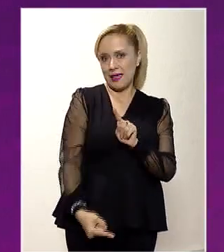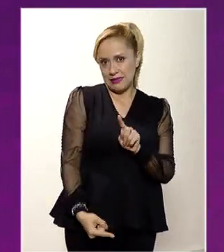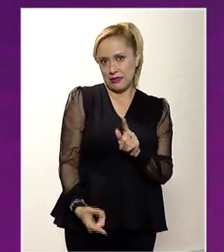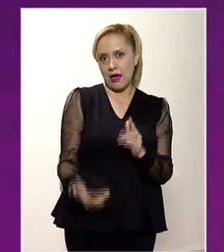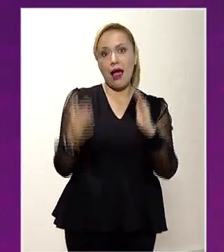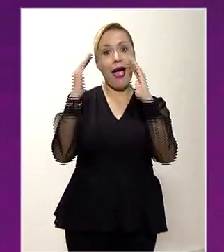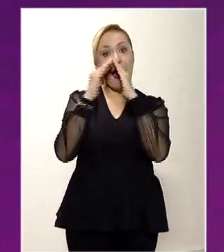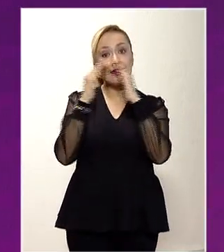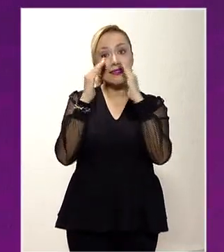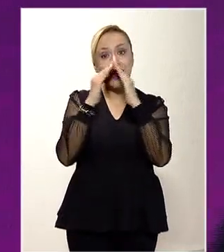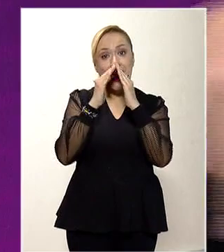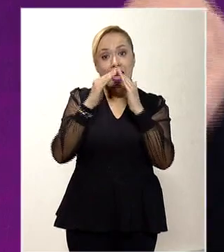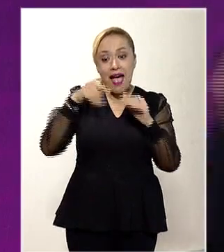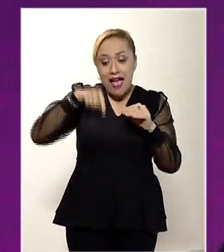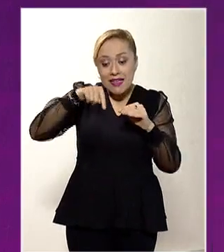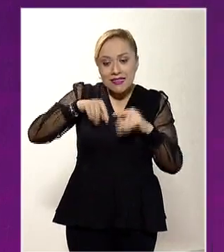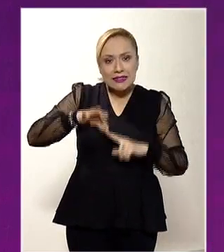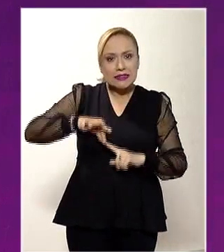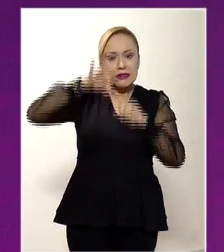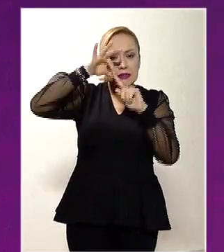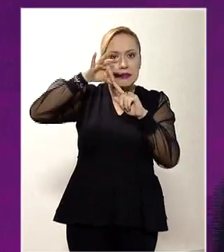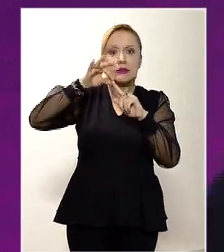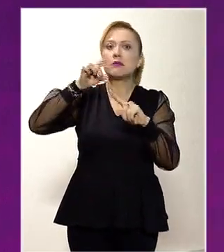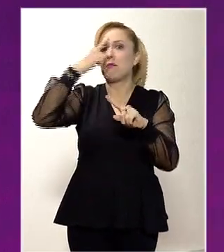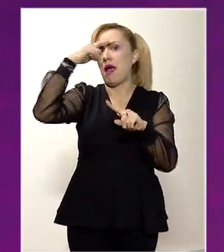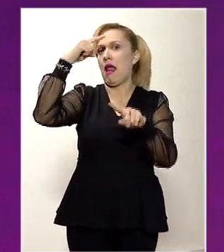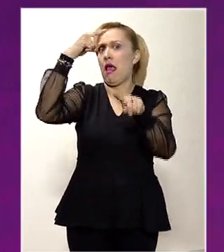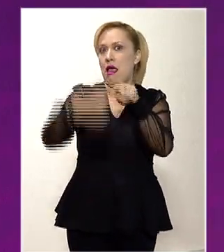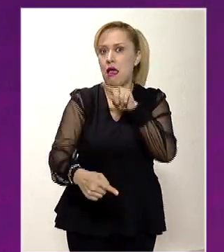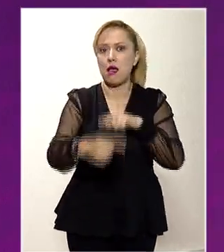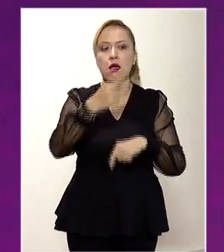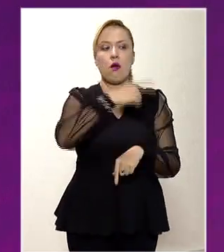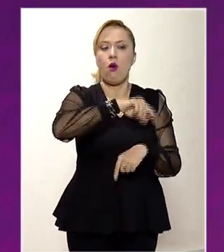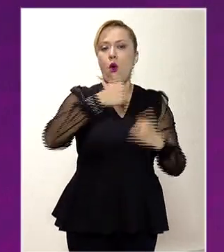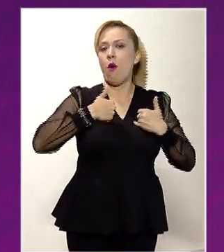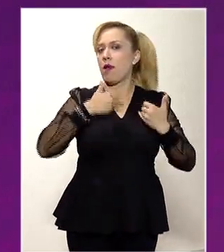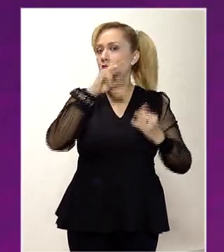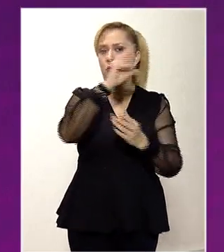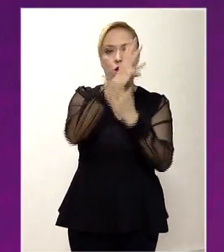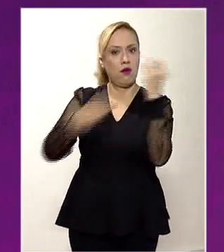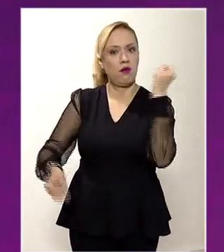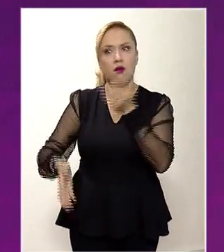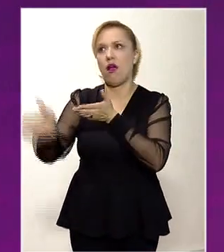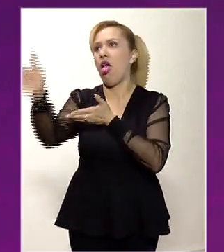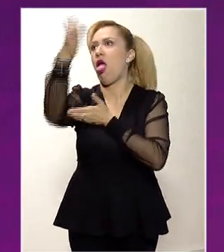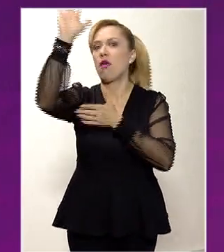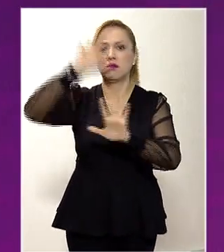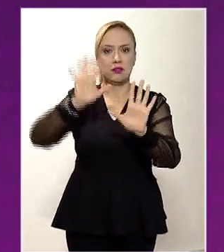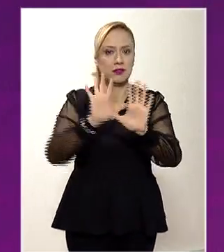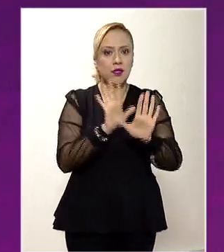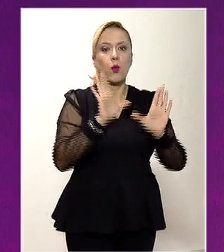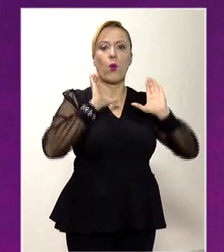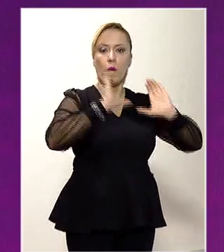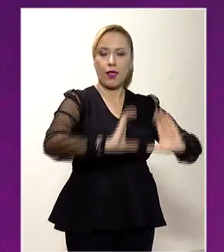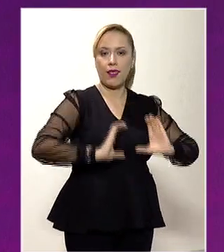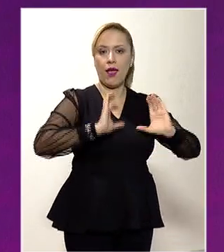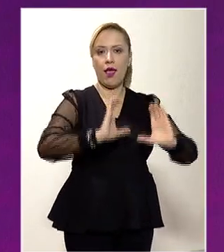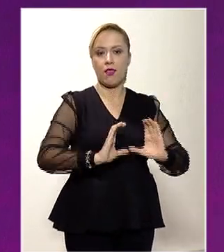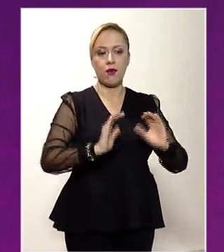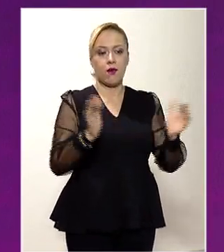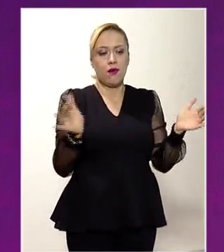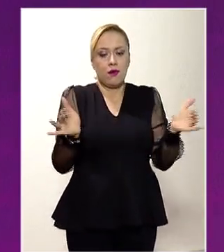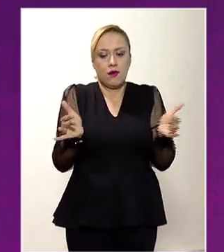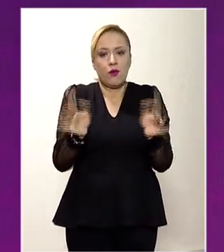en casa, ¿no? Y es una cadenita que el Estado pues tiene que entrarle, porque hay responsabilidad estatal,